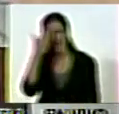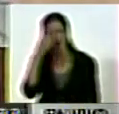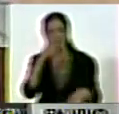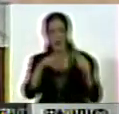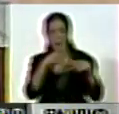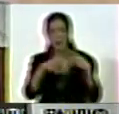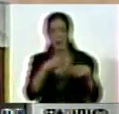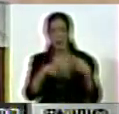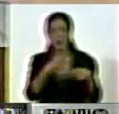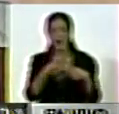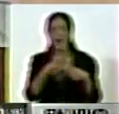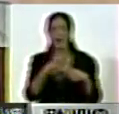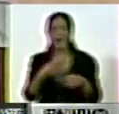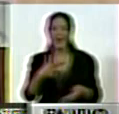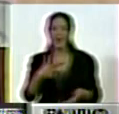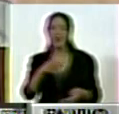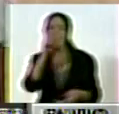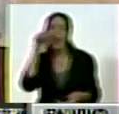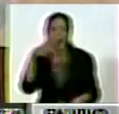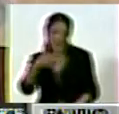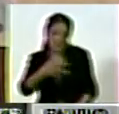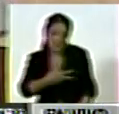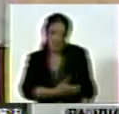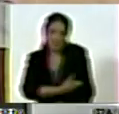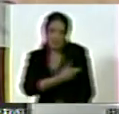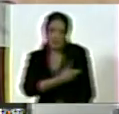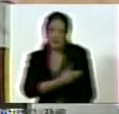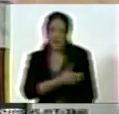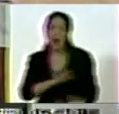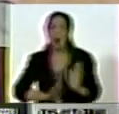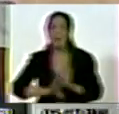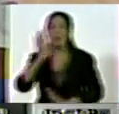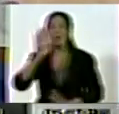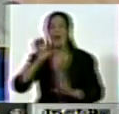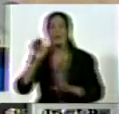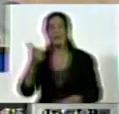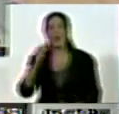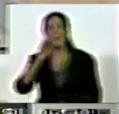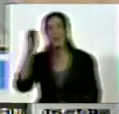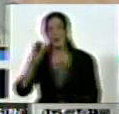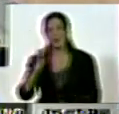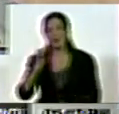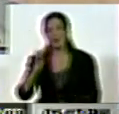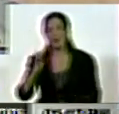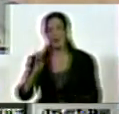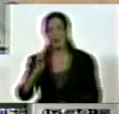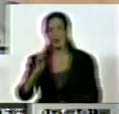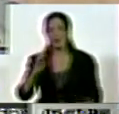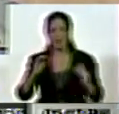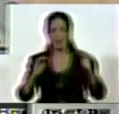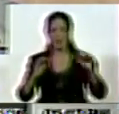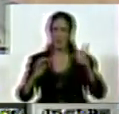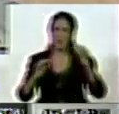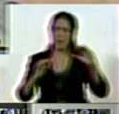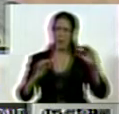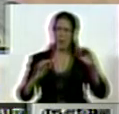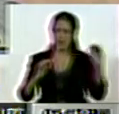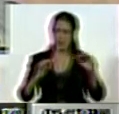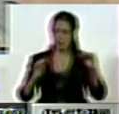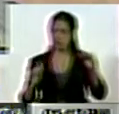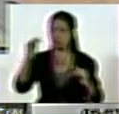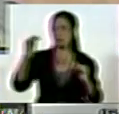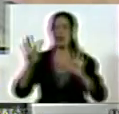produce la heroína, aumentó de un 10% al 90%. Cifras escandalosas